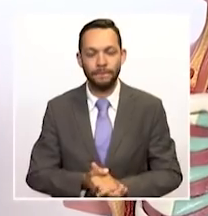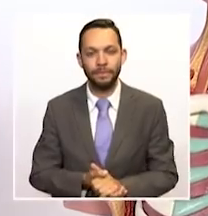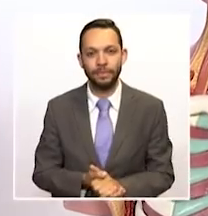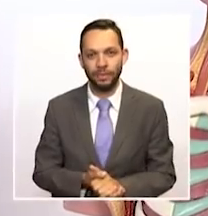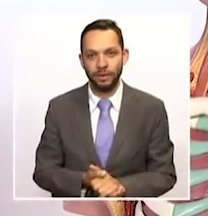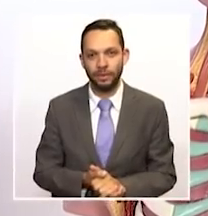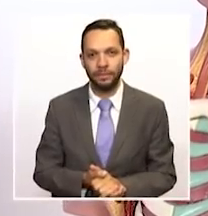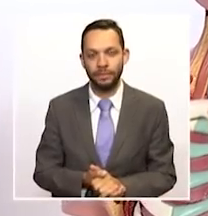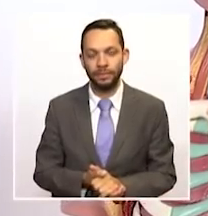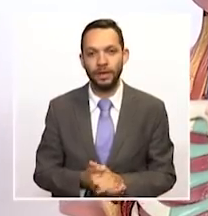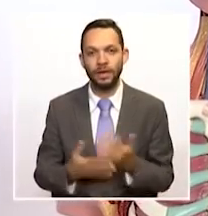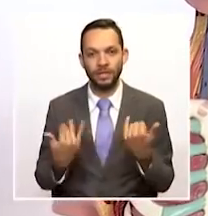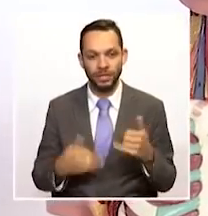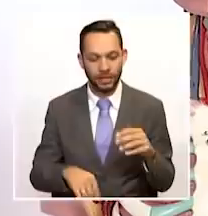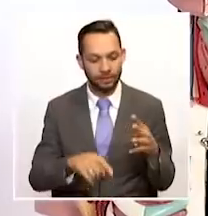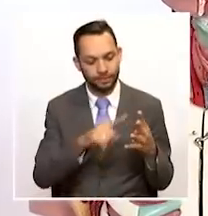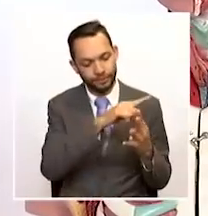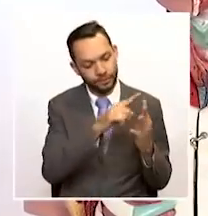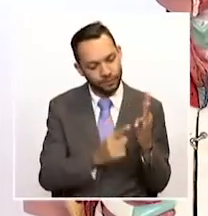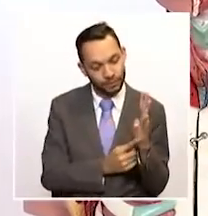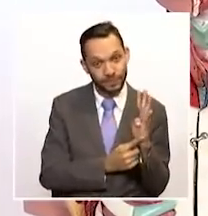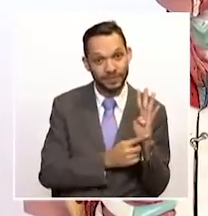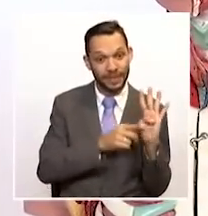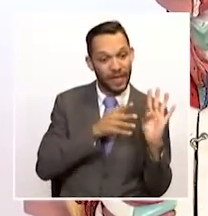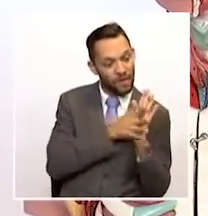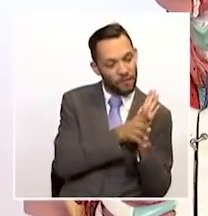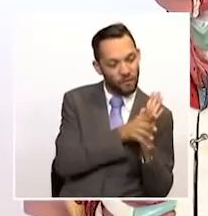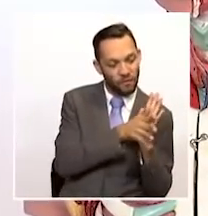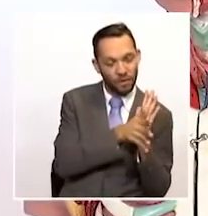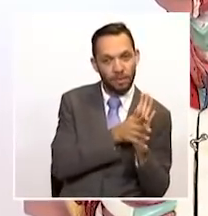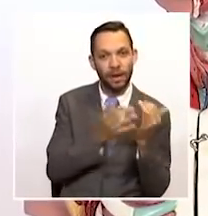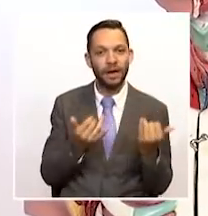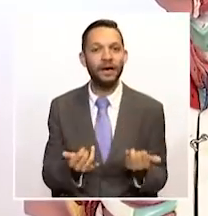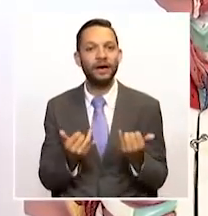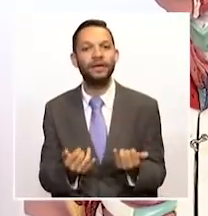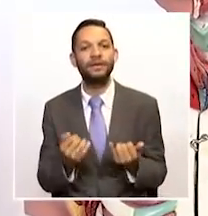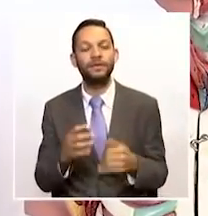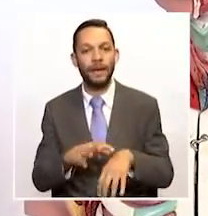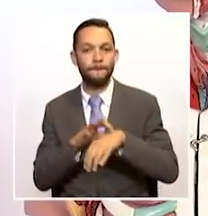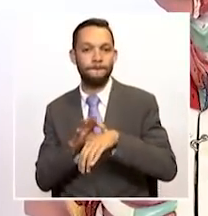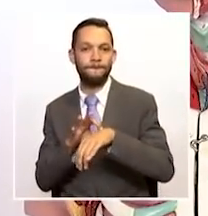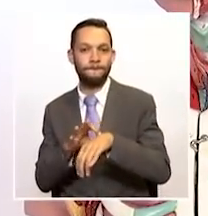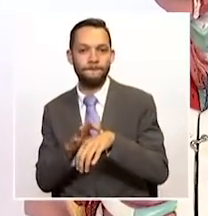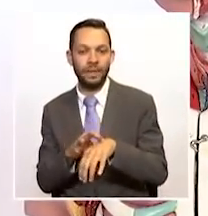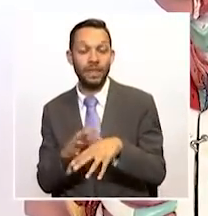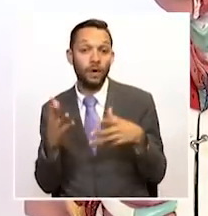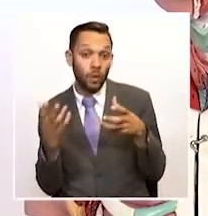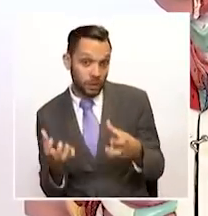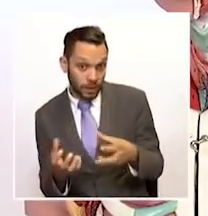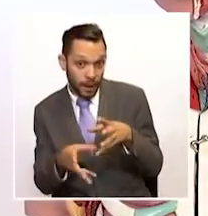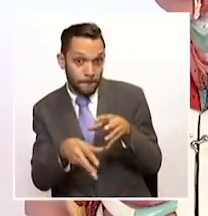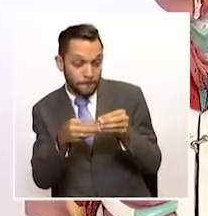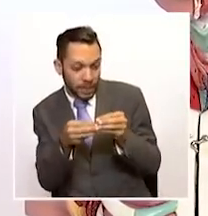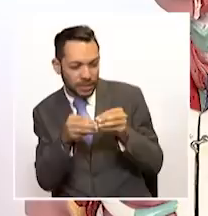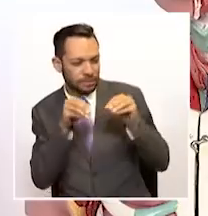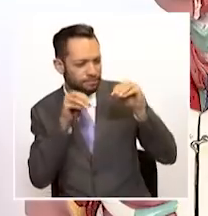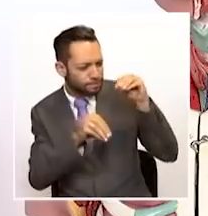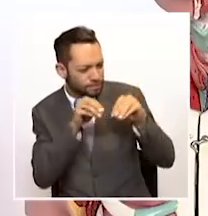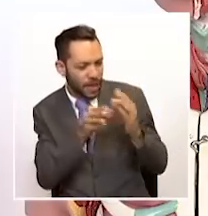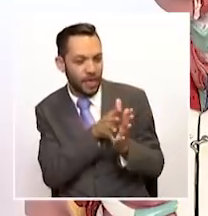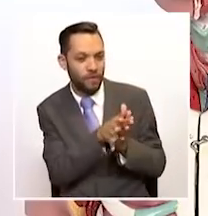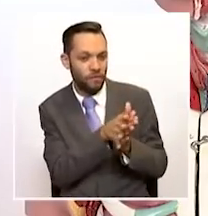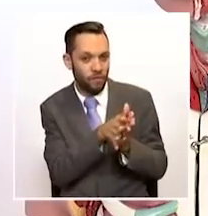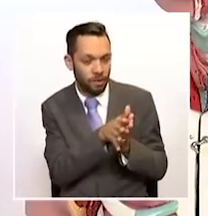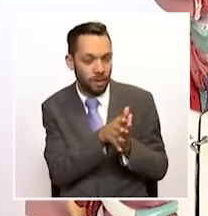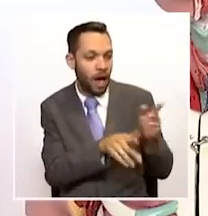después de esta presentación el doctor silvio nos quiere hacer un aporte a todas estas historias clínicas y diagnósticos muchas veces